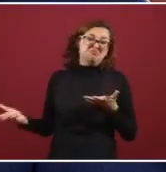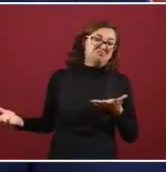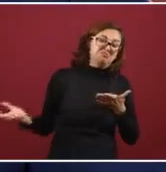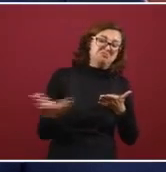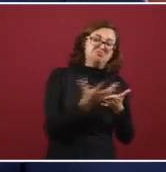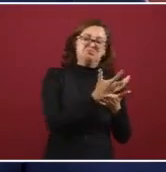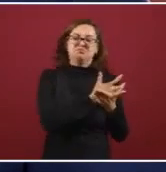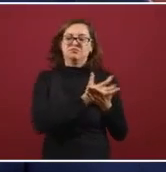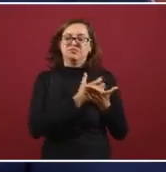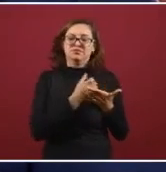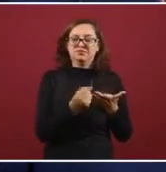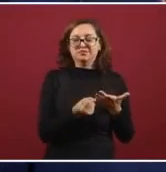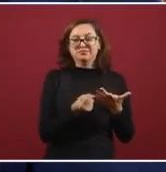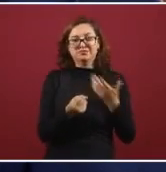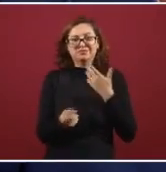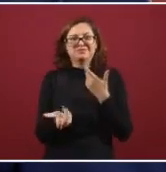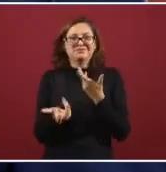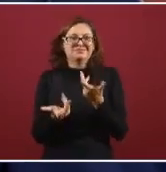Entonces están